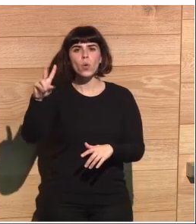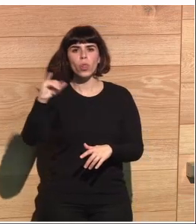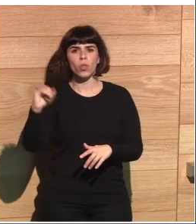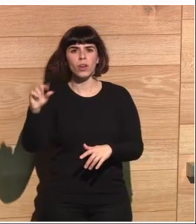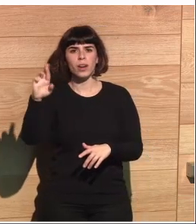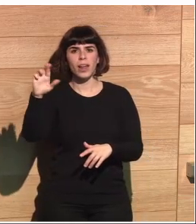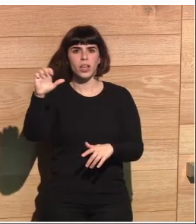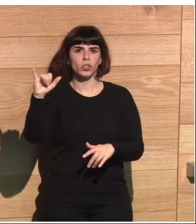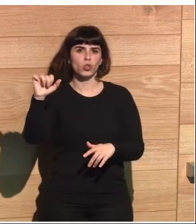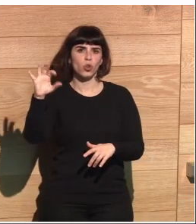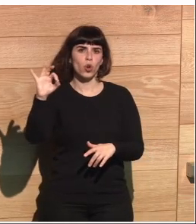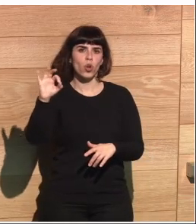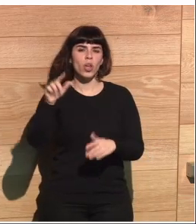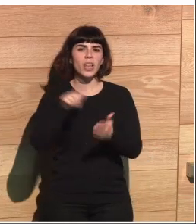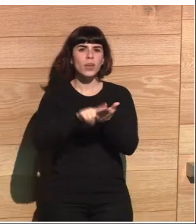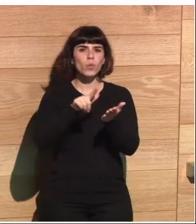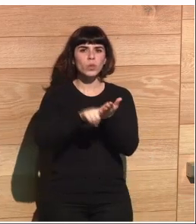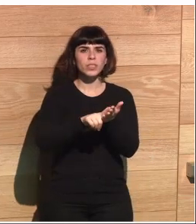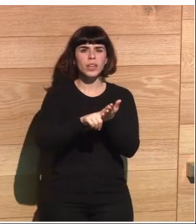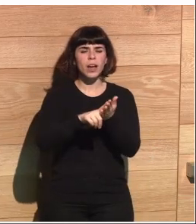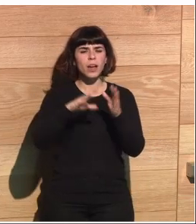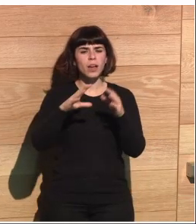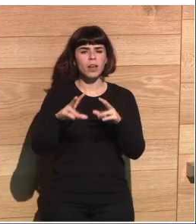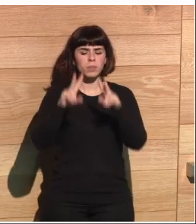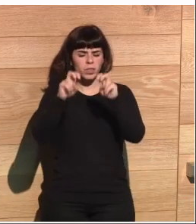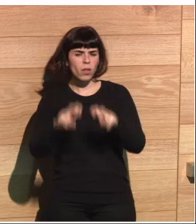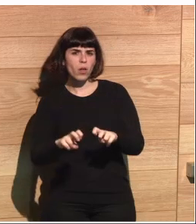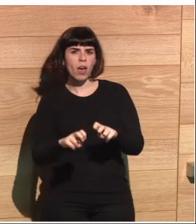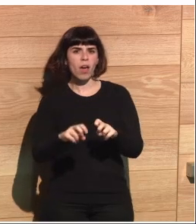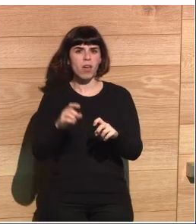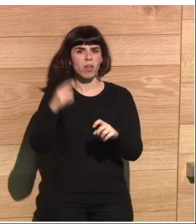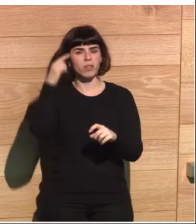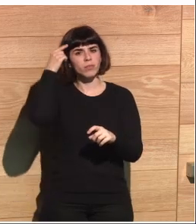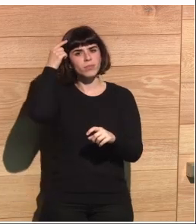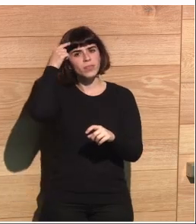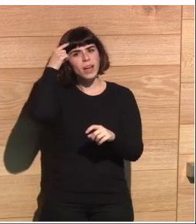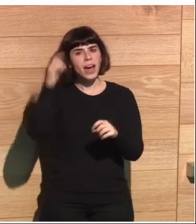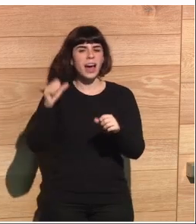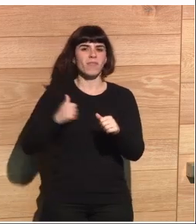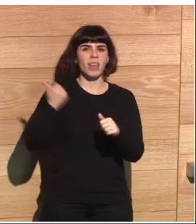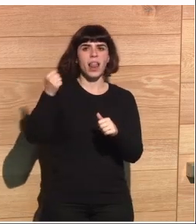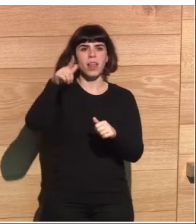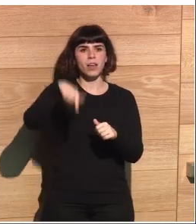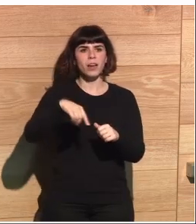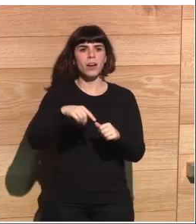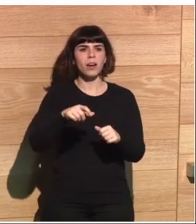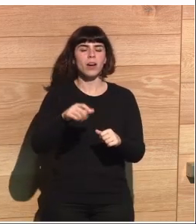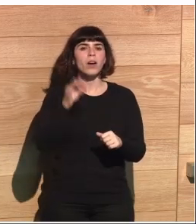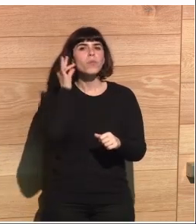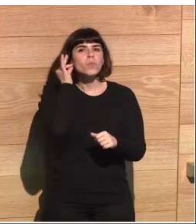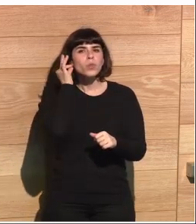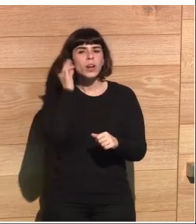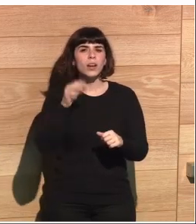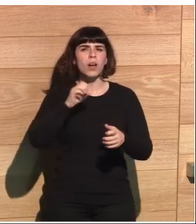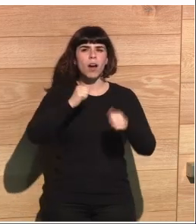es es lingüista investigadora en inteligencia artificial, y Laia Sanz, que está a punto de correr su, creo que 9º décimo